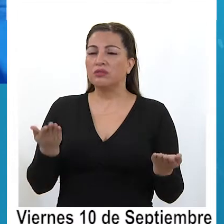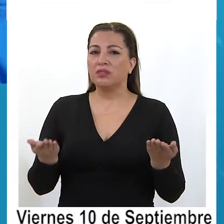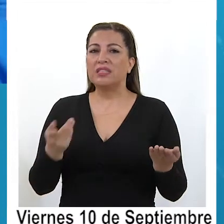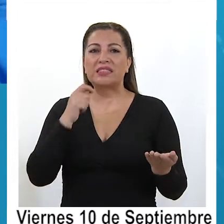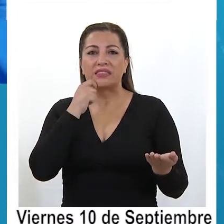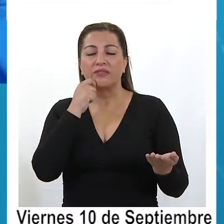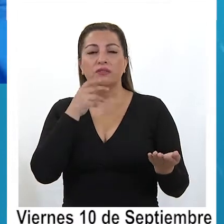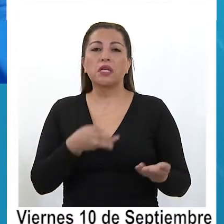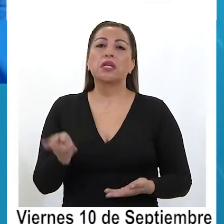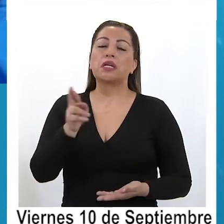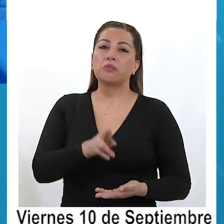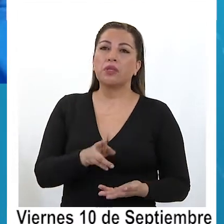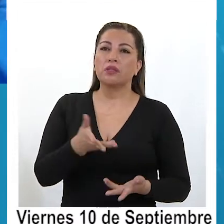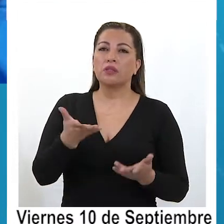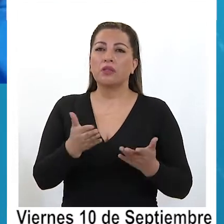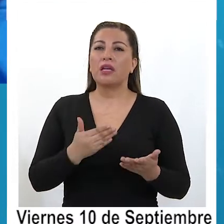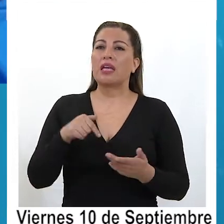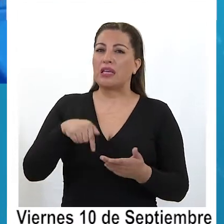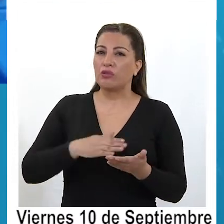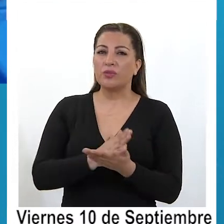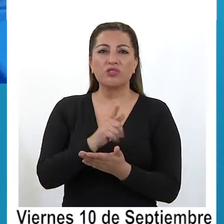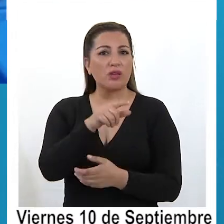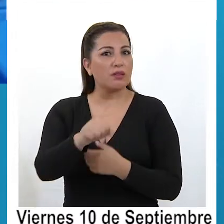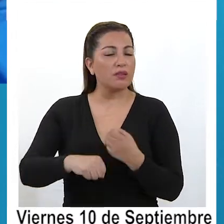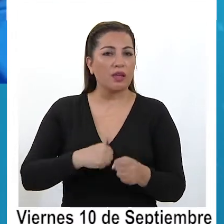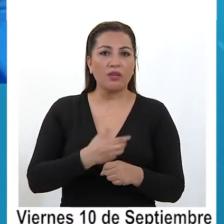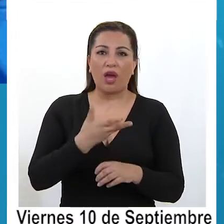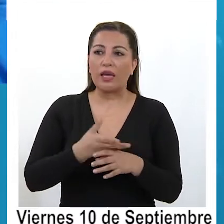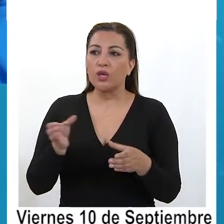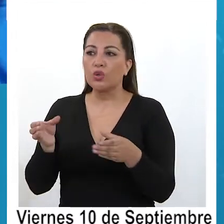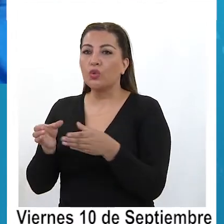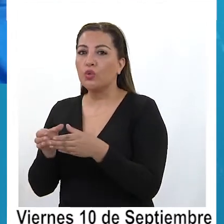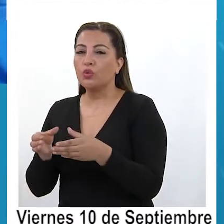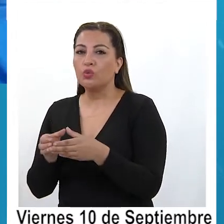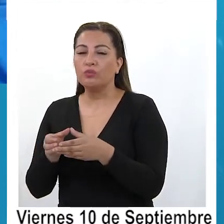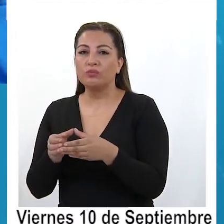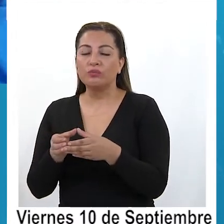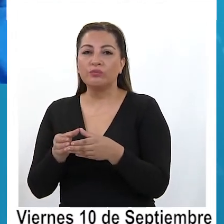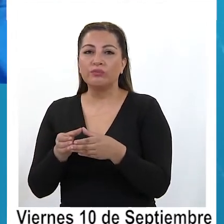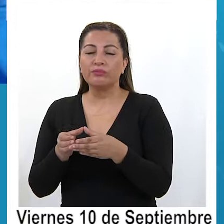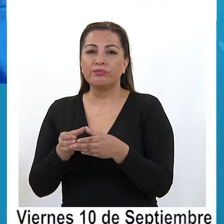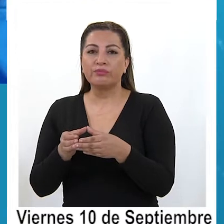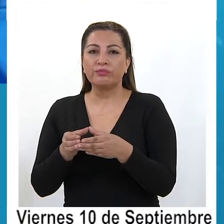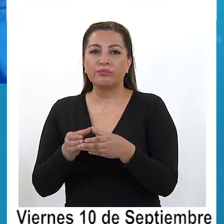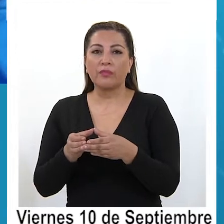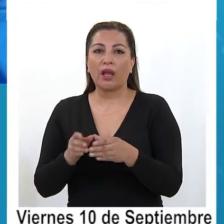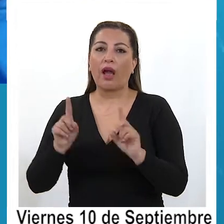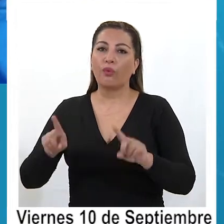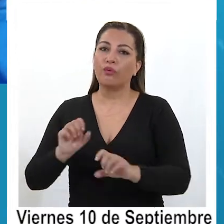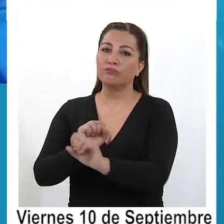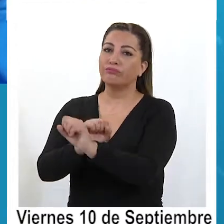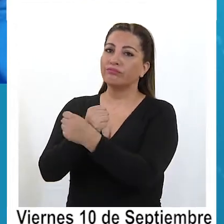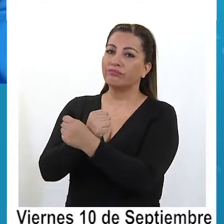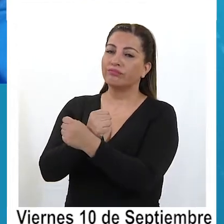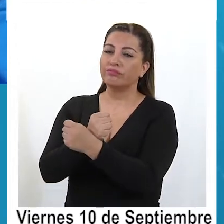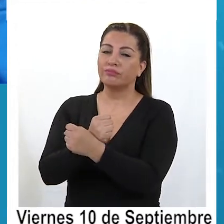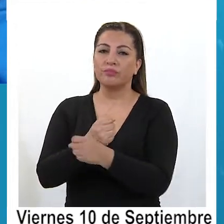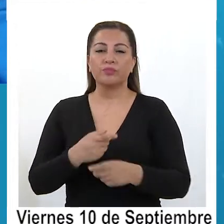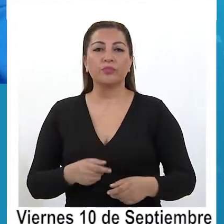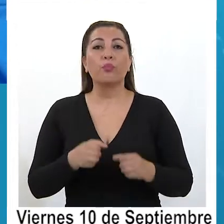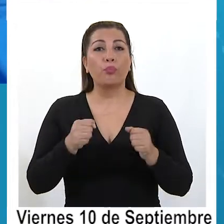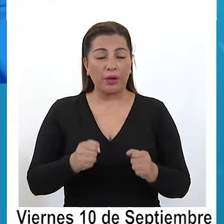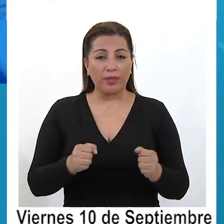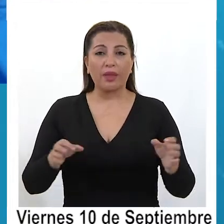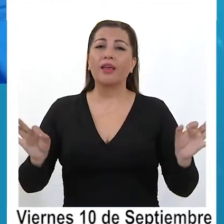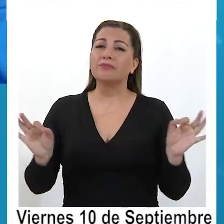reiterativo por lo menos desde inicios de este año, que hay varias bandas que han sido detenidas, algunos de sus integrantes, si nos